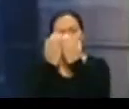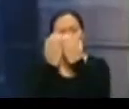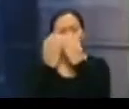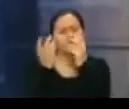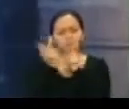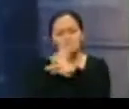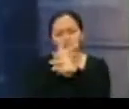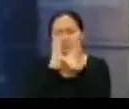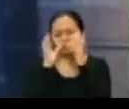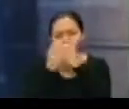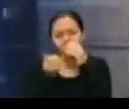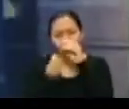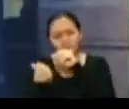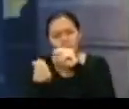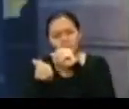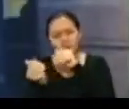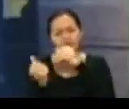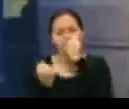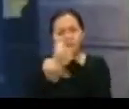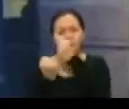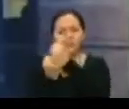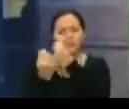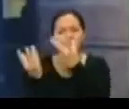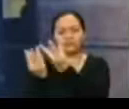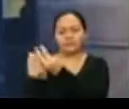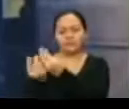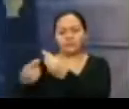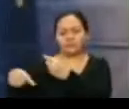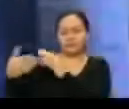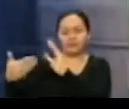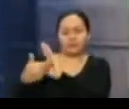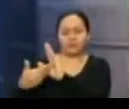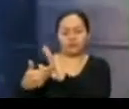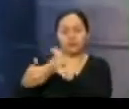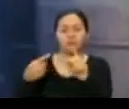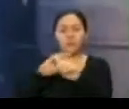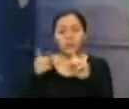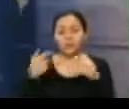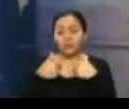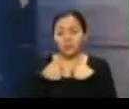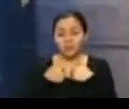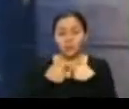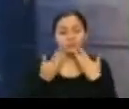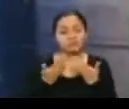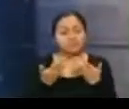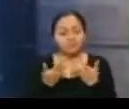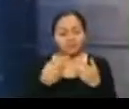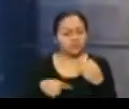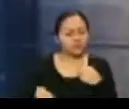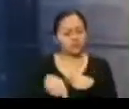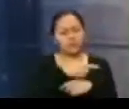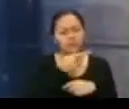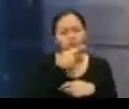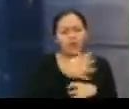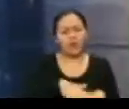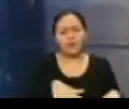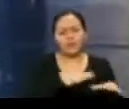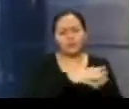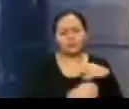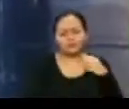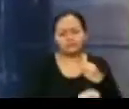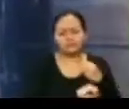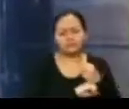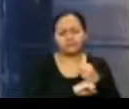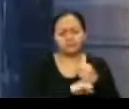partidos de extrema derecha. Pero nosotros los tenemos a ustedes, al pueblo sencillo, llano, anónimo,